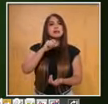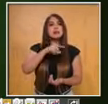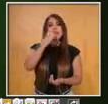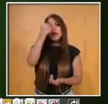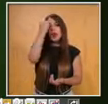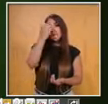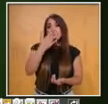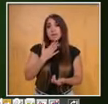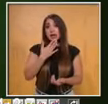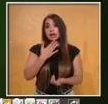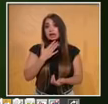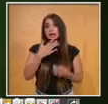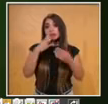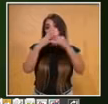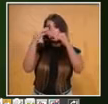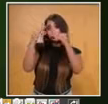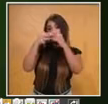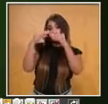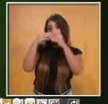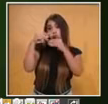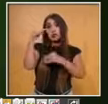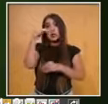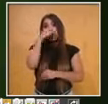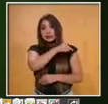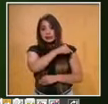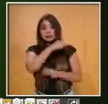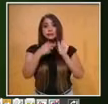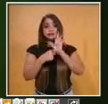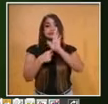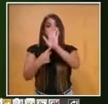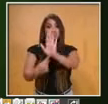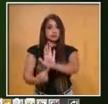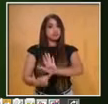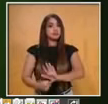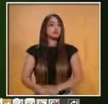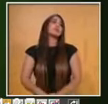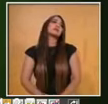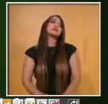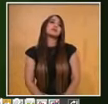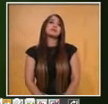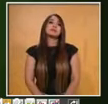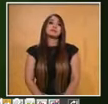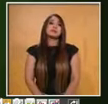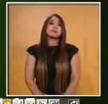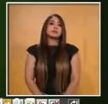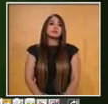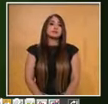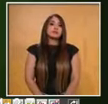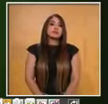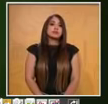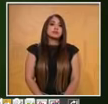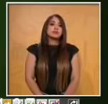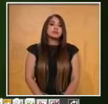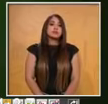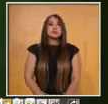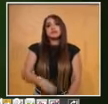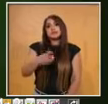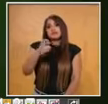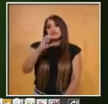aparece en la imagen que estamos proyectando en la pantalla. Es la